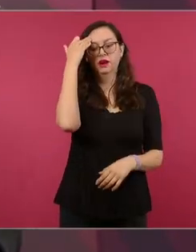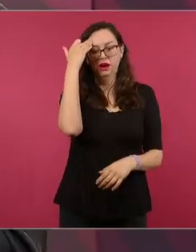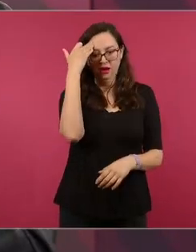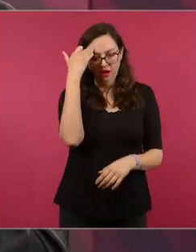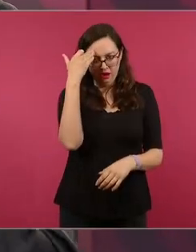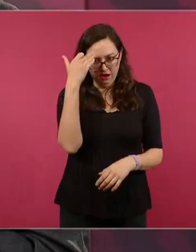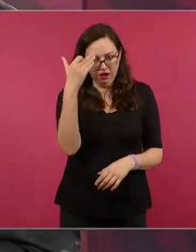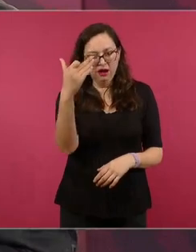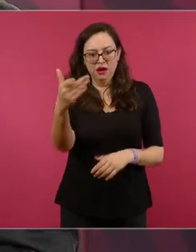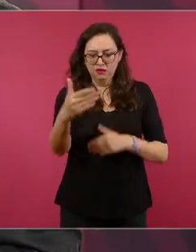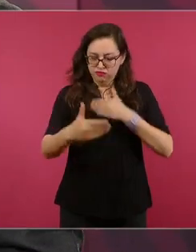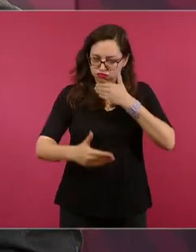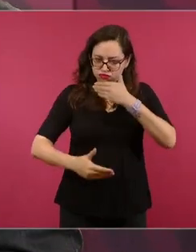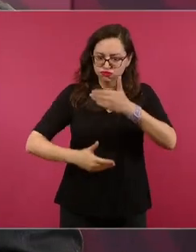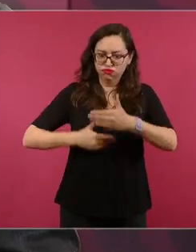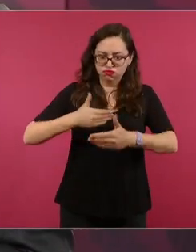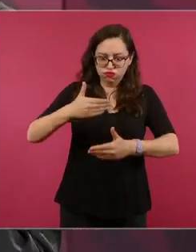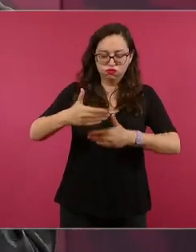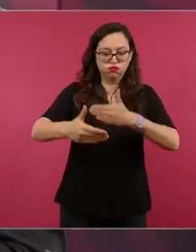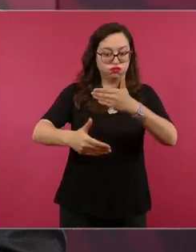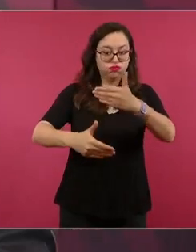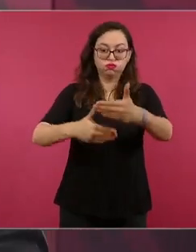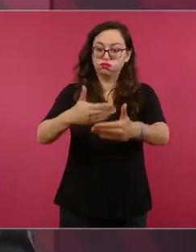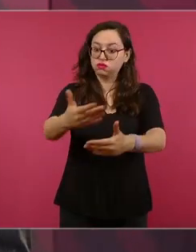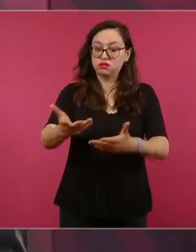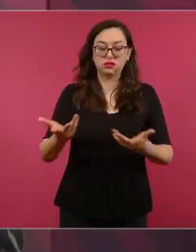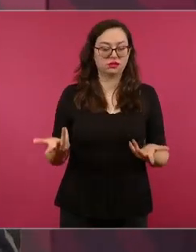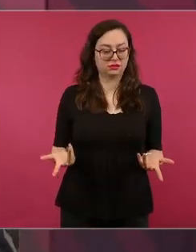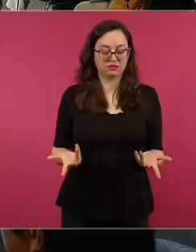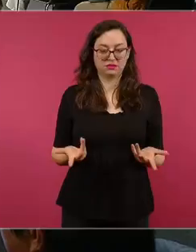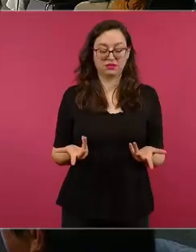porque lo que estamos ahora padeciendo,